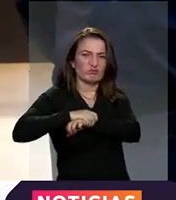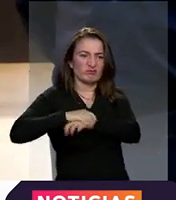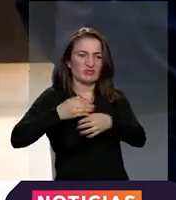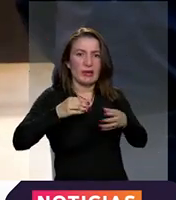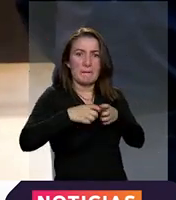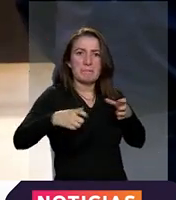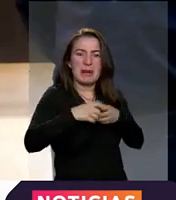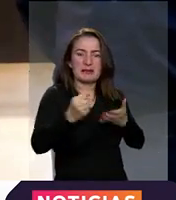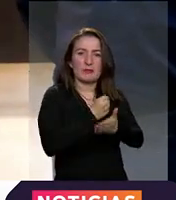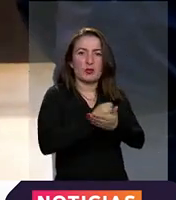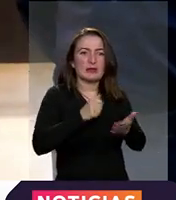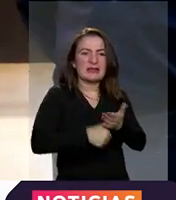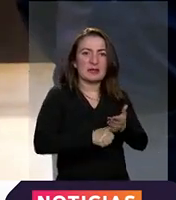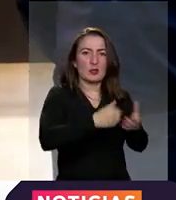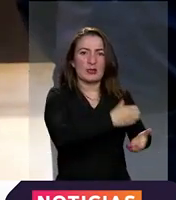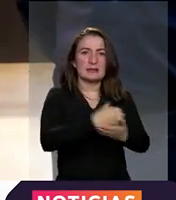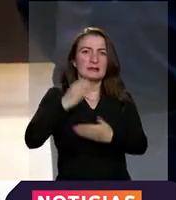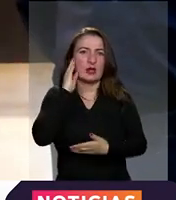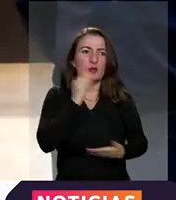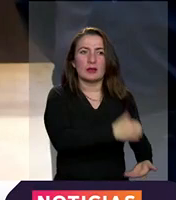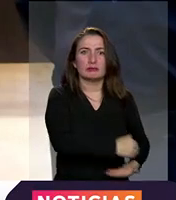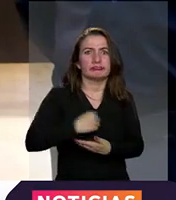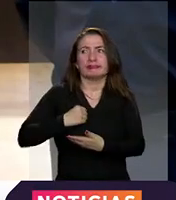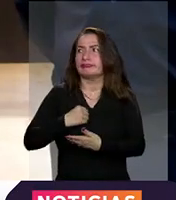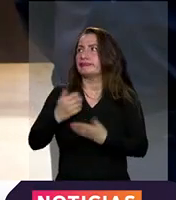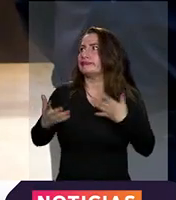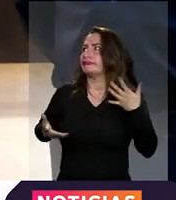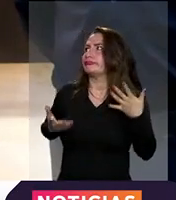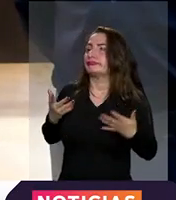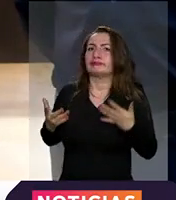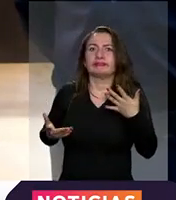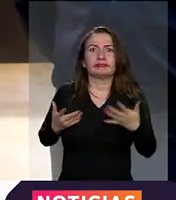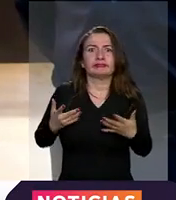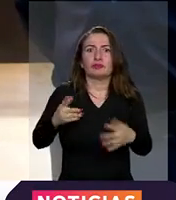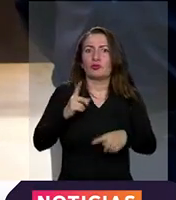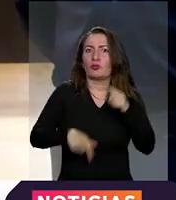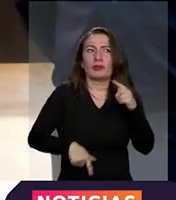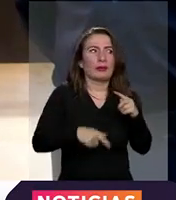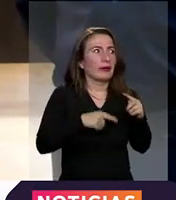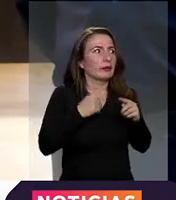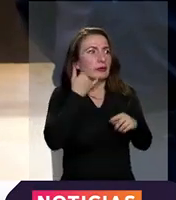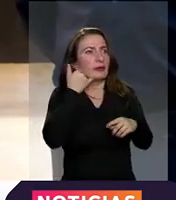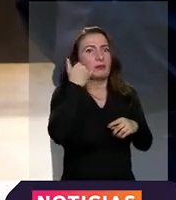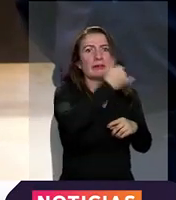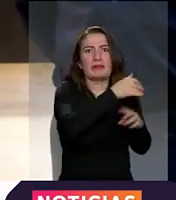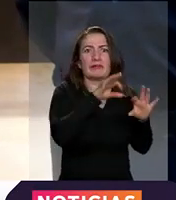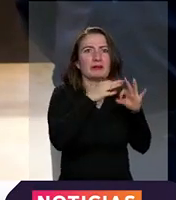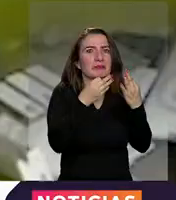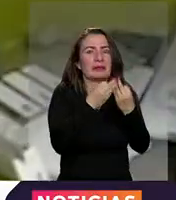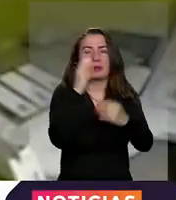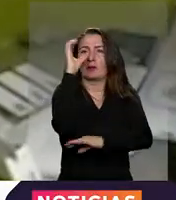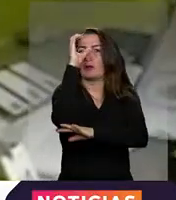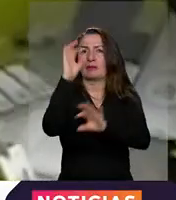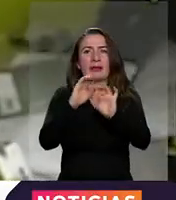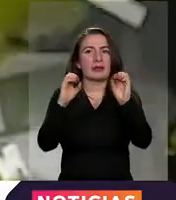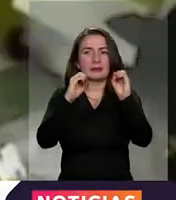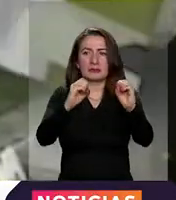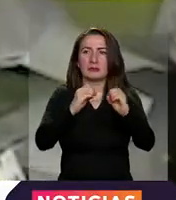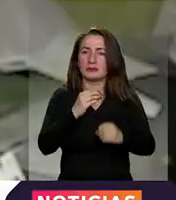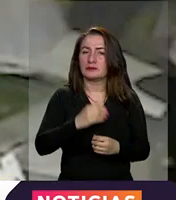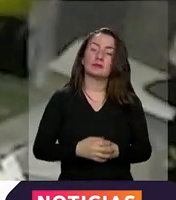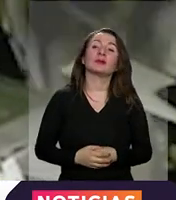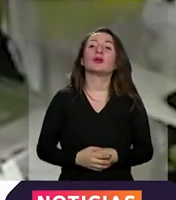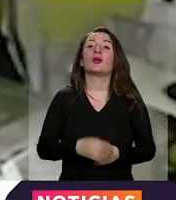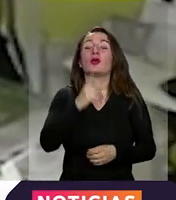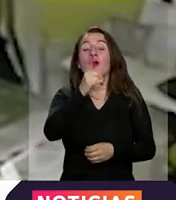sus documentos, el celular, de manera que no pudiesen hablar con sus familias en Colombia. Una casa en el